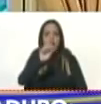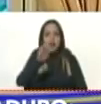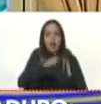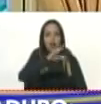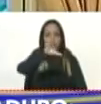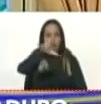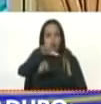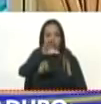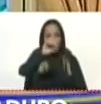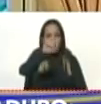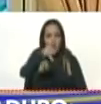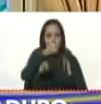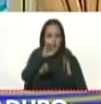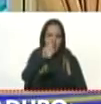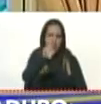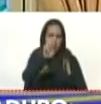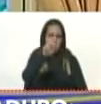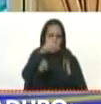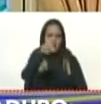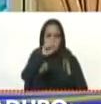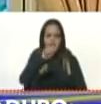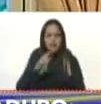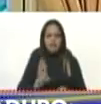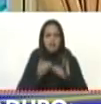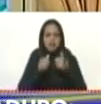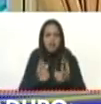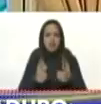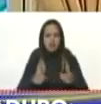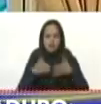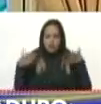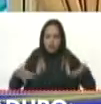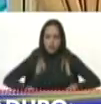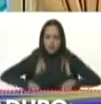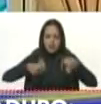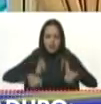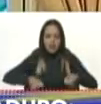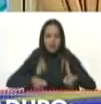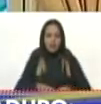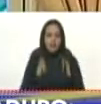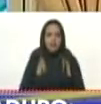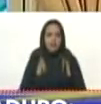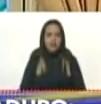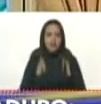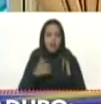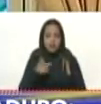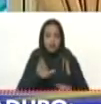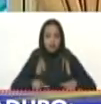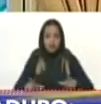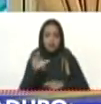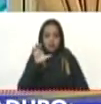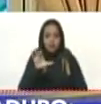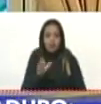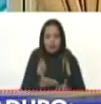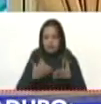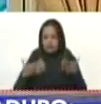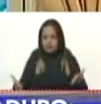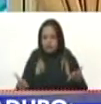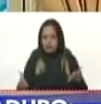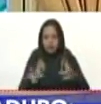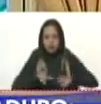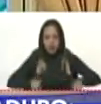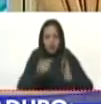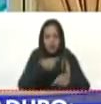de ofensiva económica con la reactivación del supermercado La Floresta, allá en Tinaquillo. Tremendo abasto CLAC para